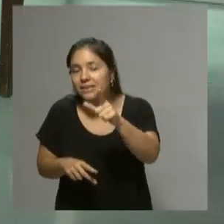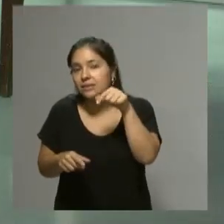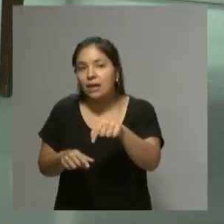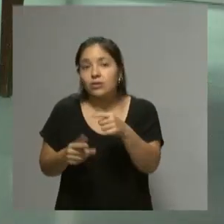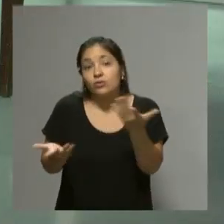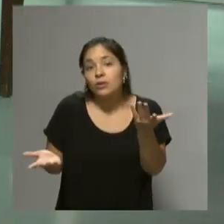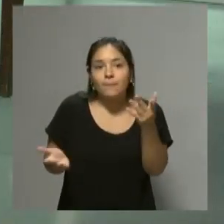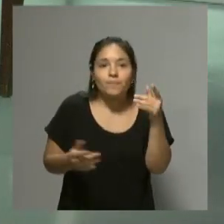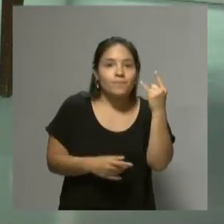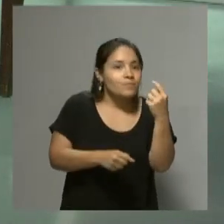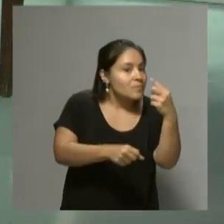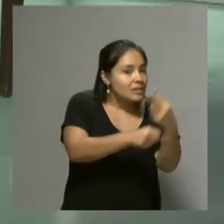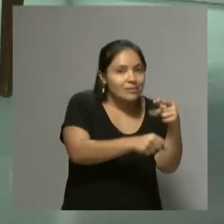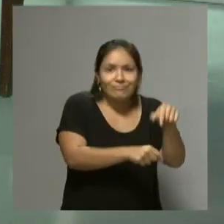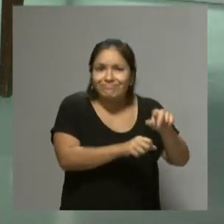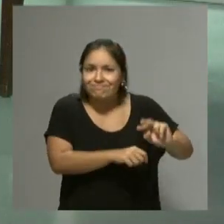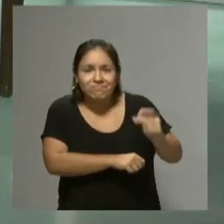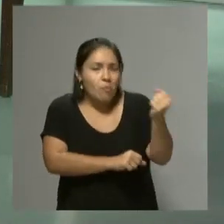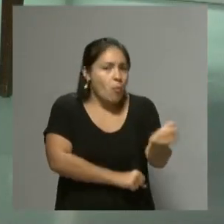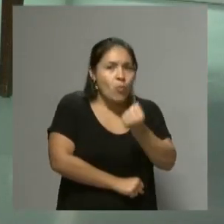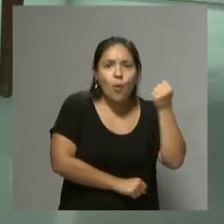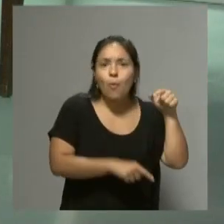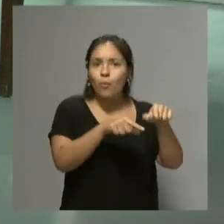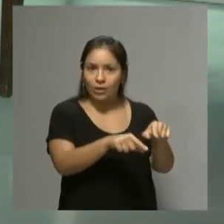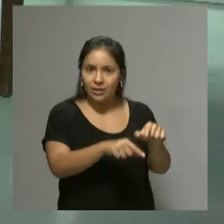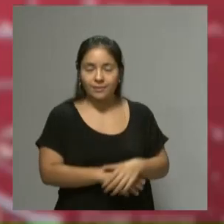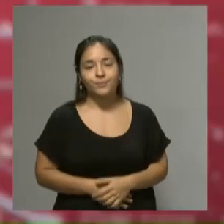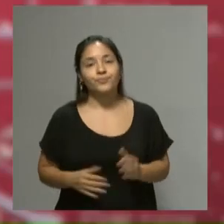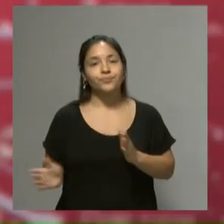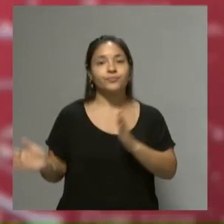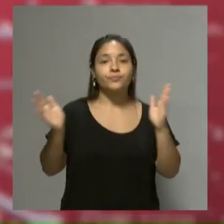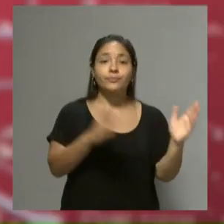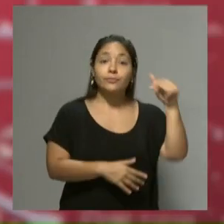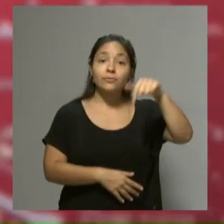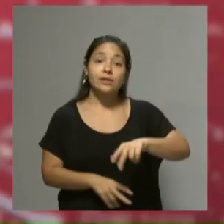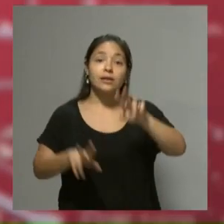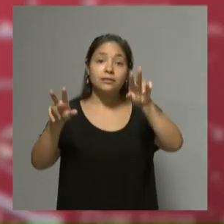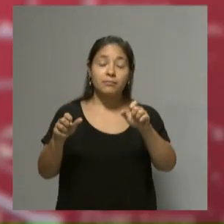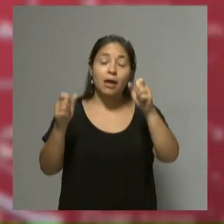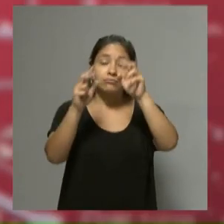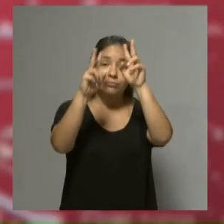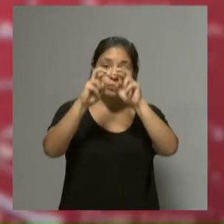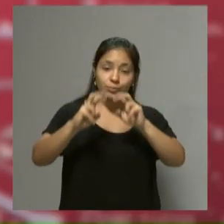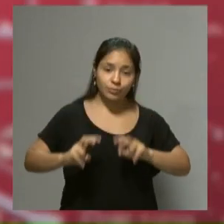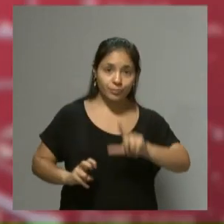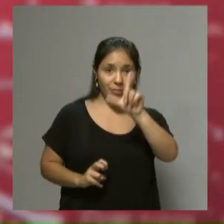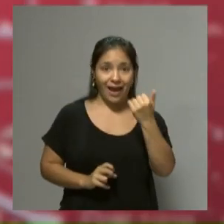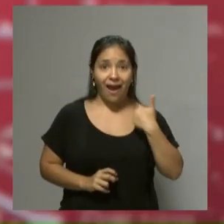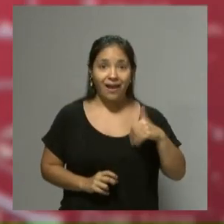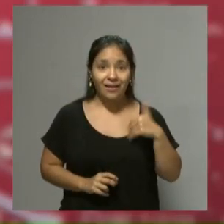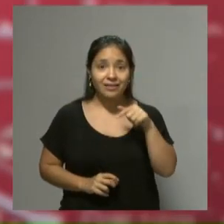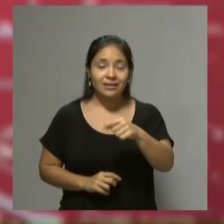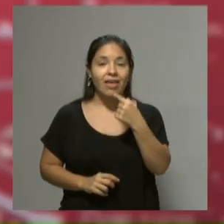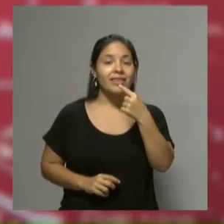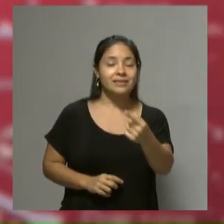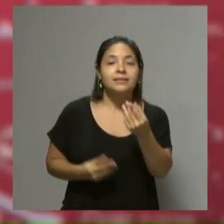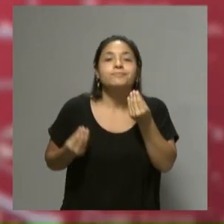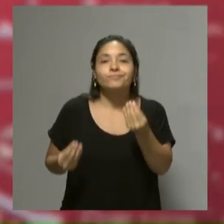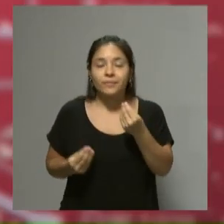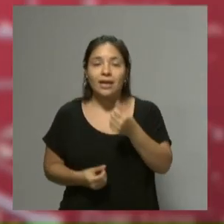Bueno, repasamos ahora otro más. Esto es de acuerdo a un estudio que se ha hecho en Argentina, donde indican que el 63%